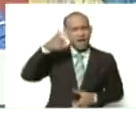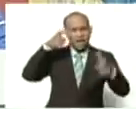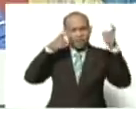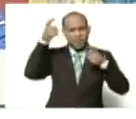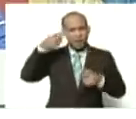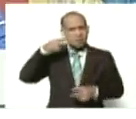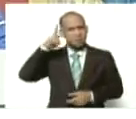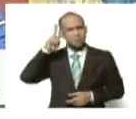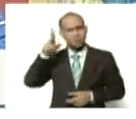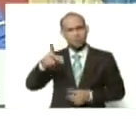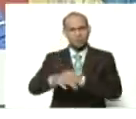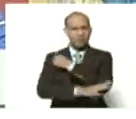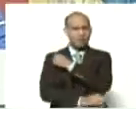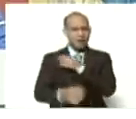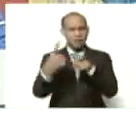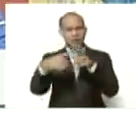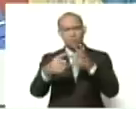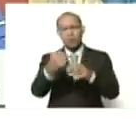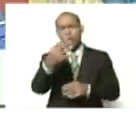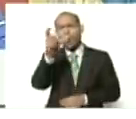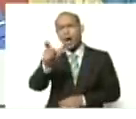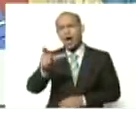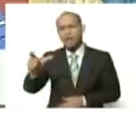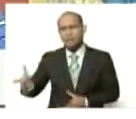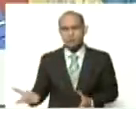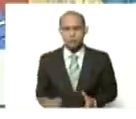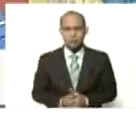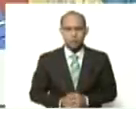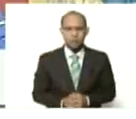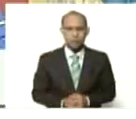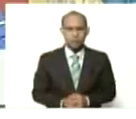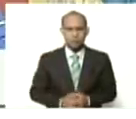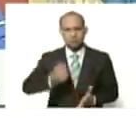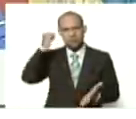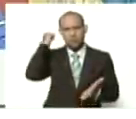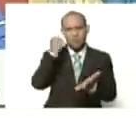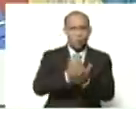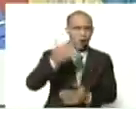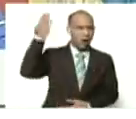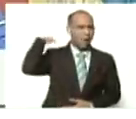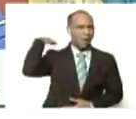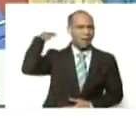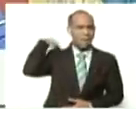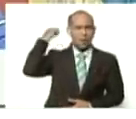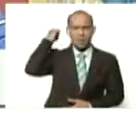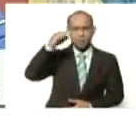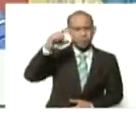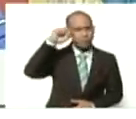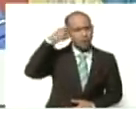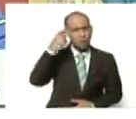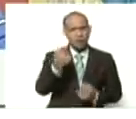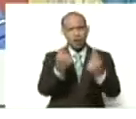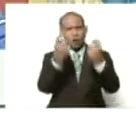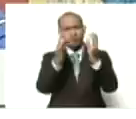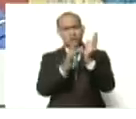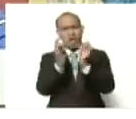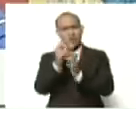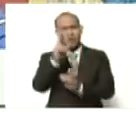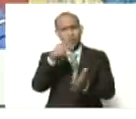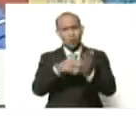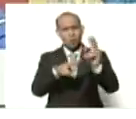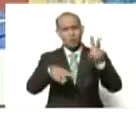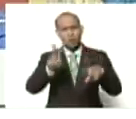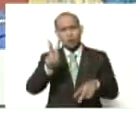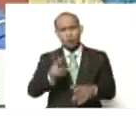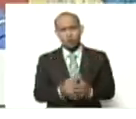Lo subestimaron y lo traicionaron. Lo apuñalearon por la espalda, recordamos aquel 11 de abril del año 2002,